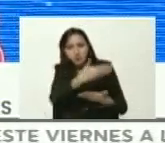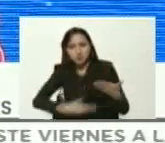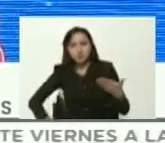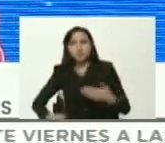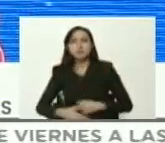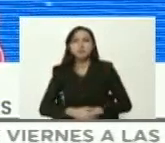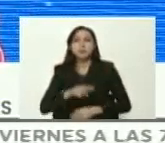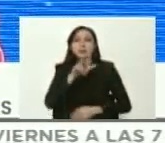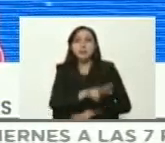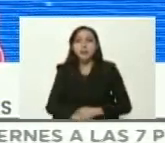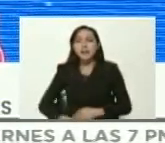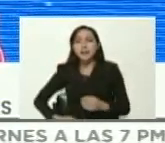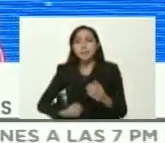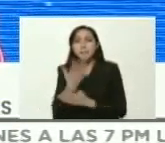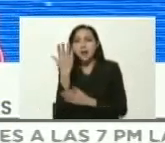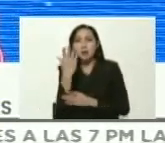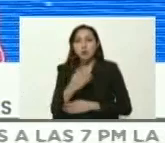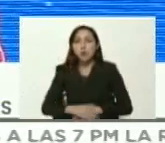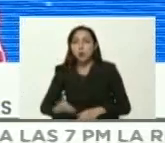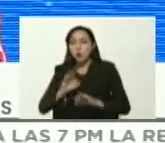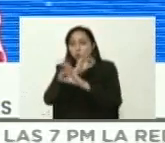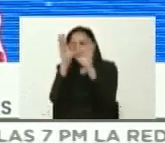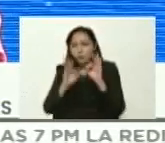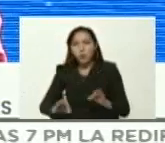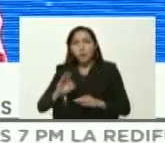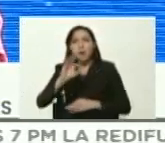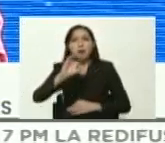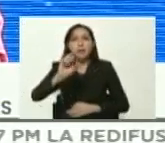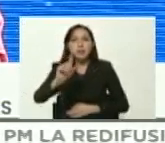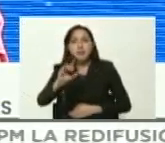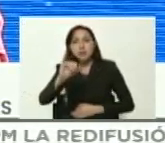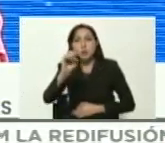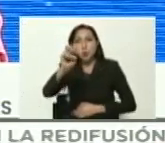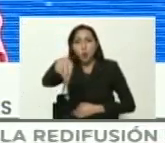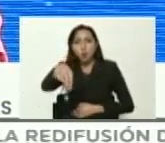el 3 de mayo en la operación llamada Gedeón.